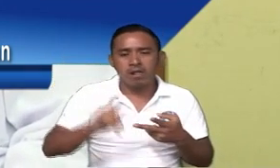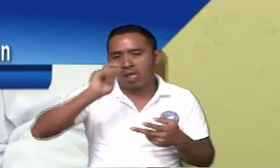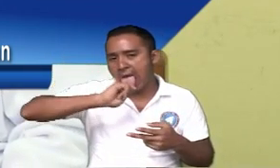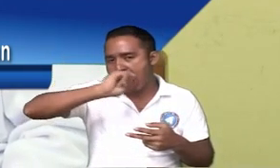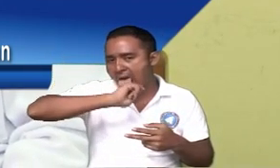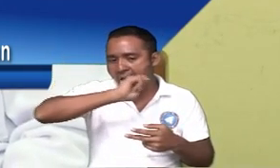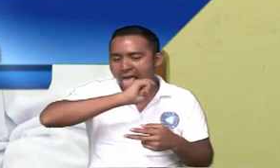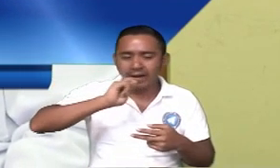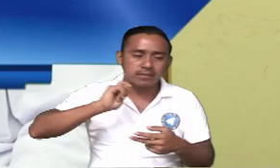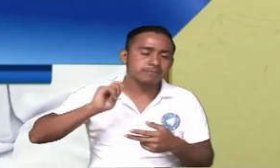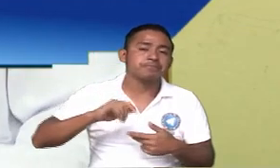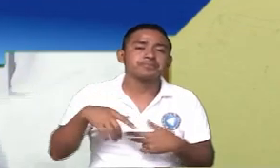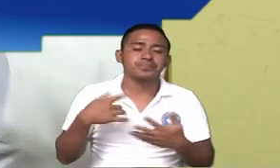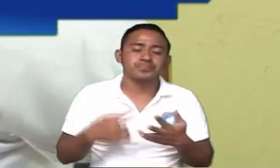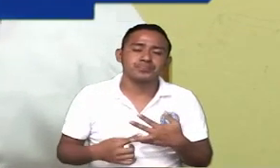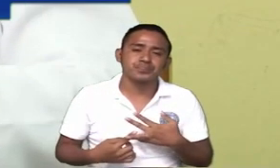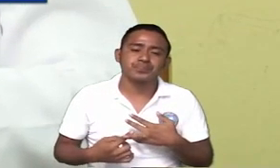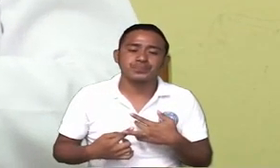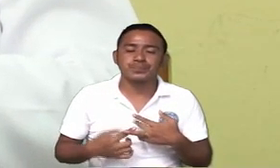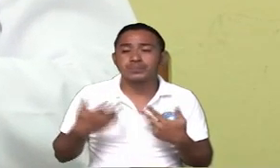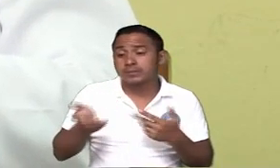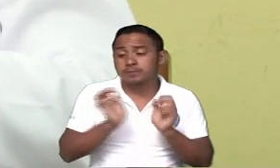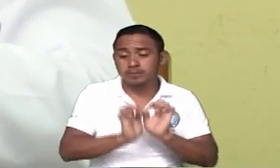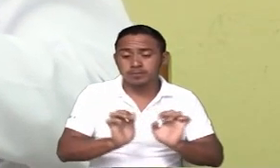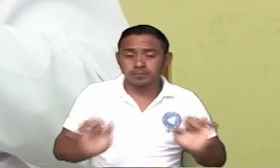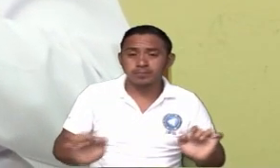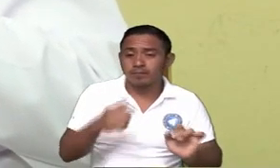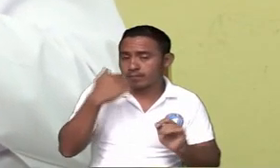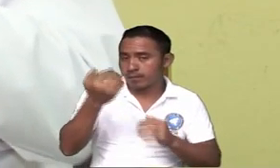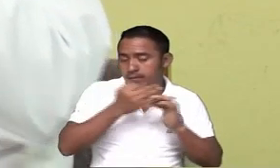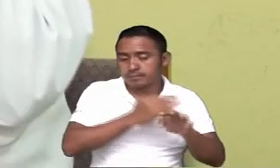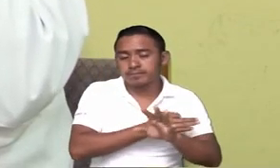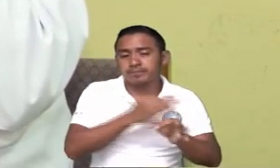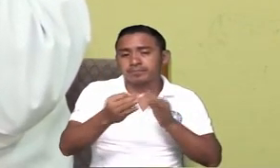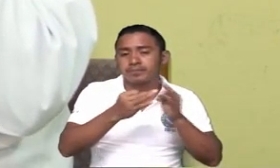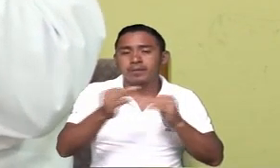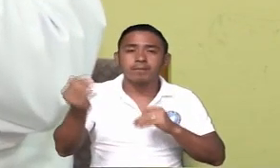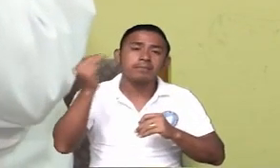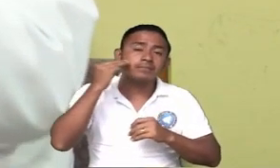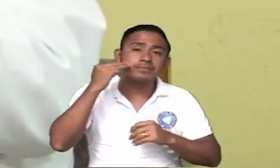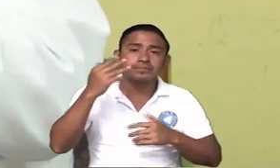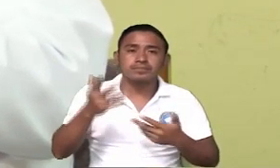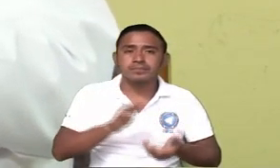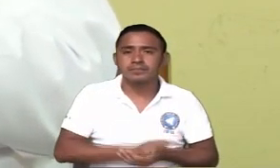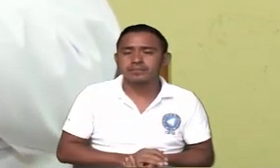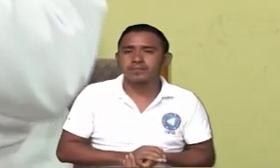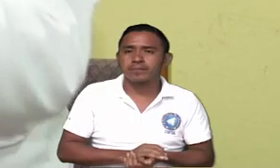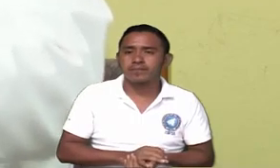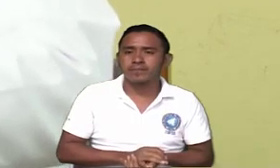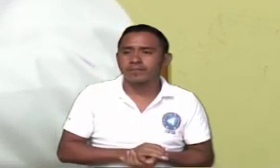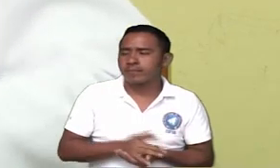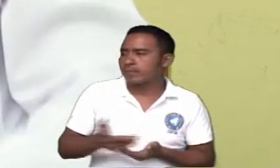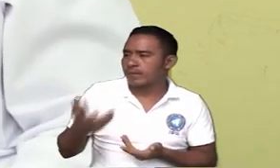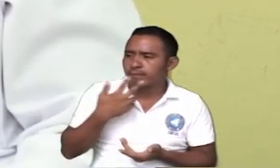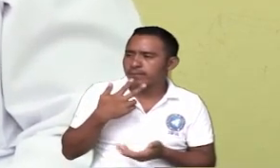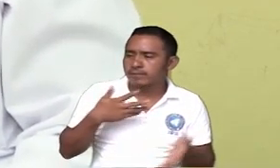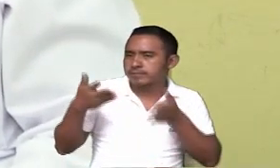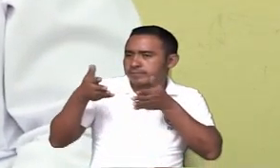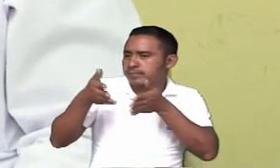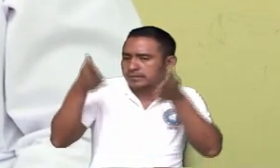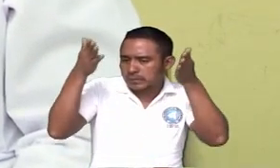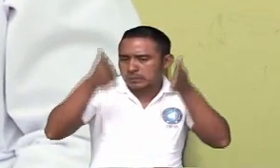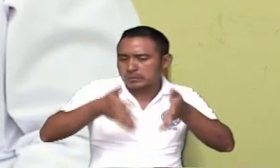lengua, principalmente en los niños. Como te decía, las mamás a veces como que no orientan a sus